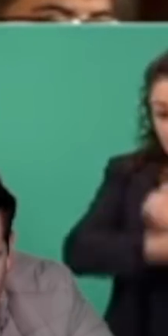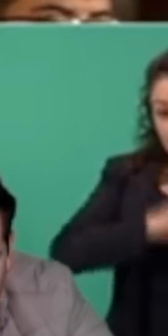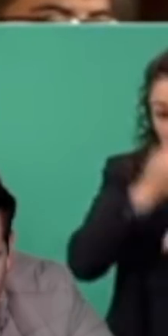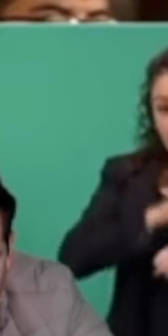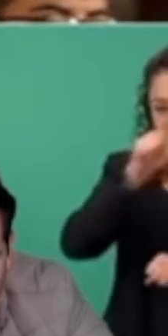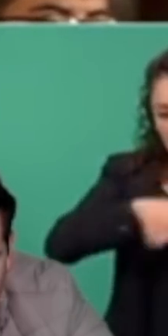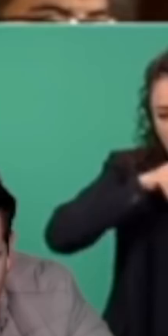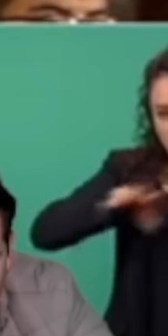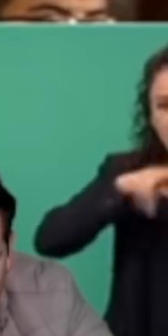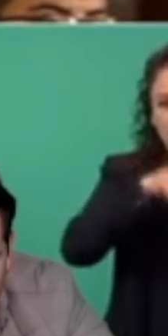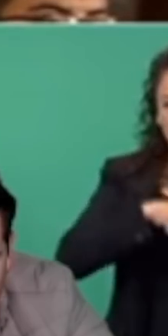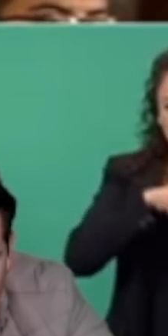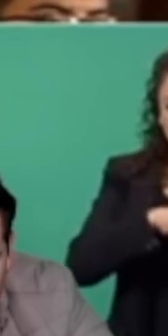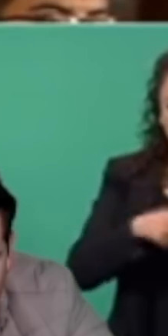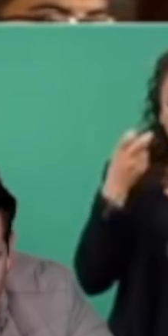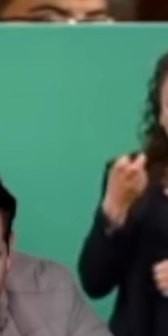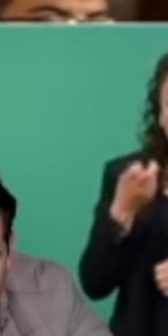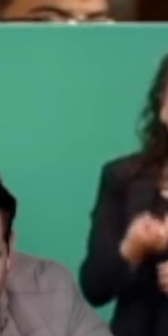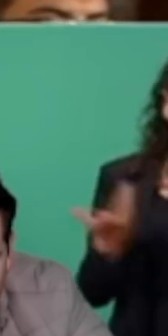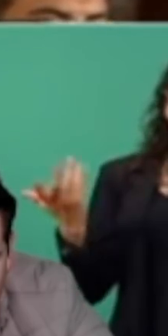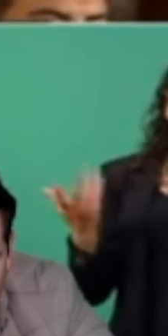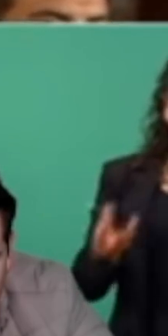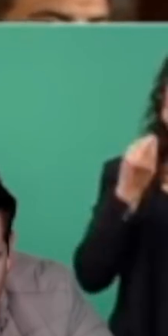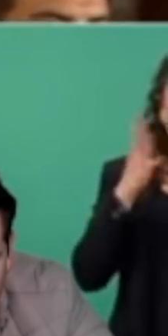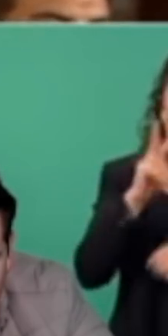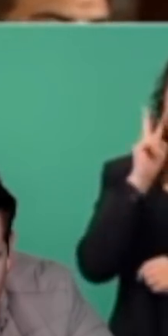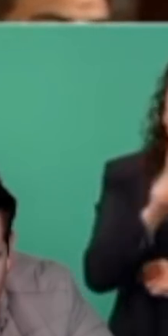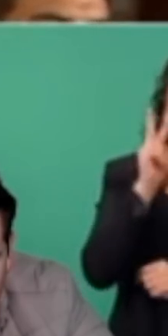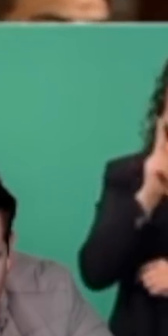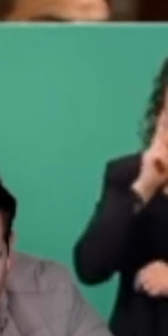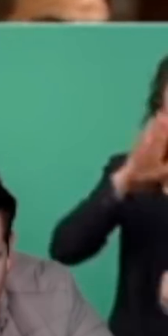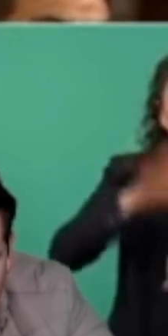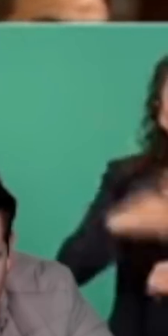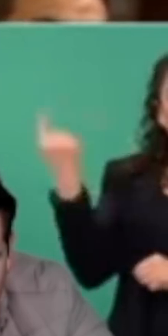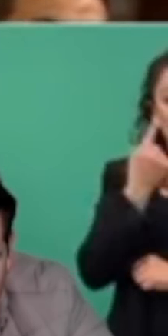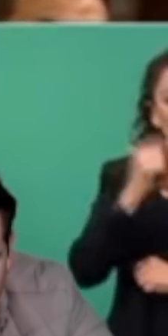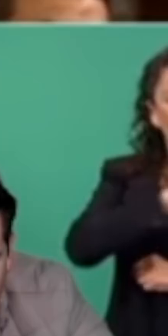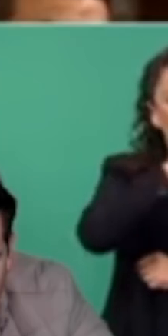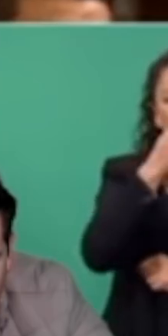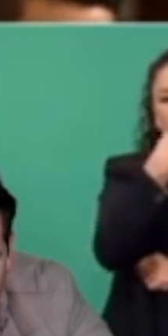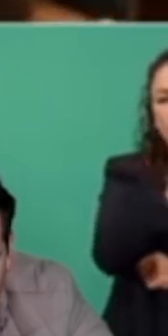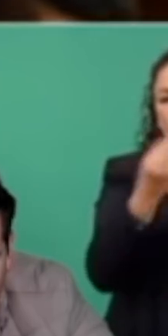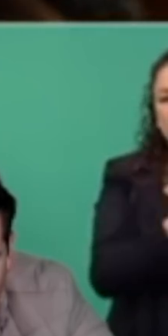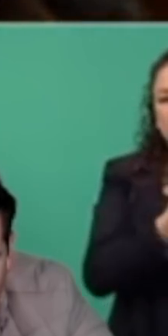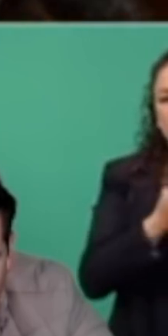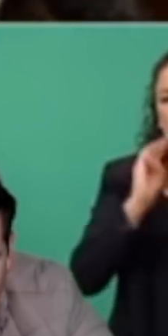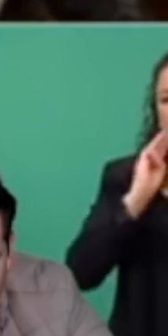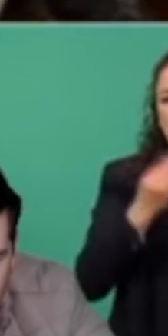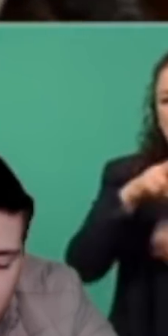Este documental pues ya ha sido más visto que muchas otras series como la de Narcos o El Juego del Calamardo, ¿no? Y bueno, pues